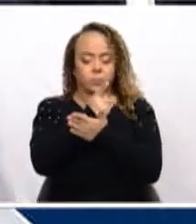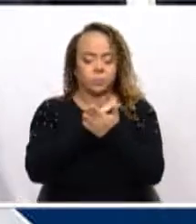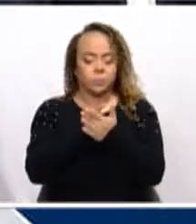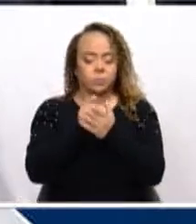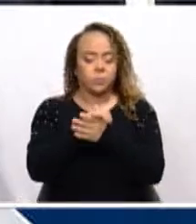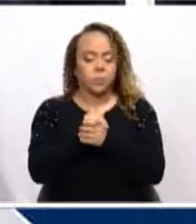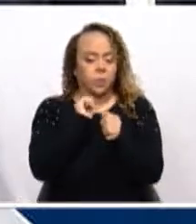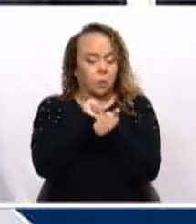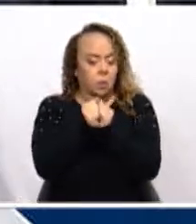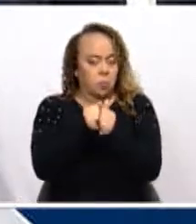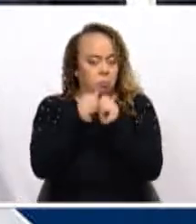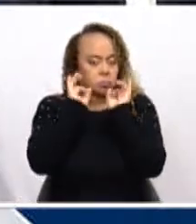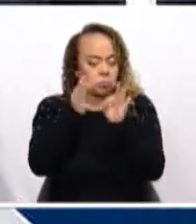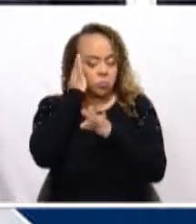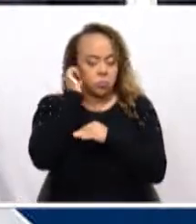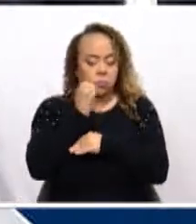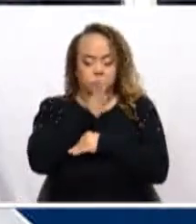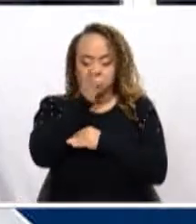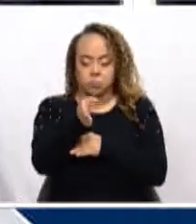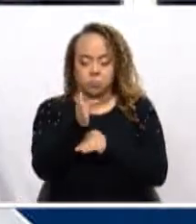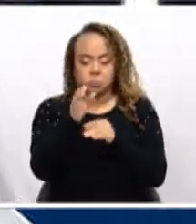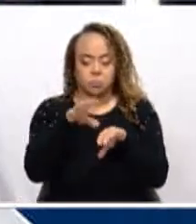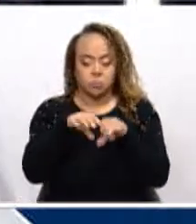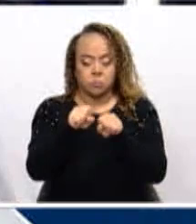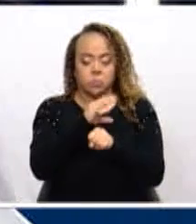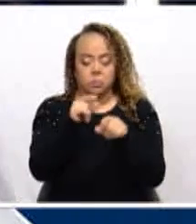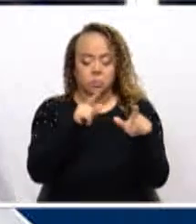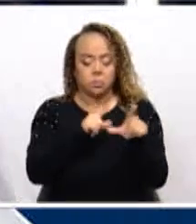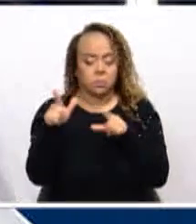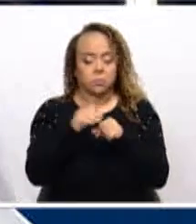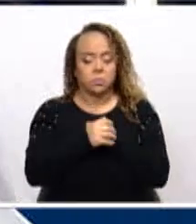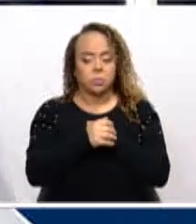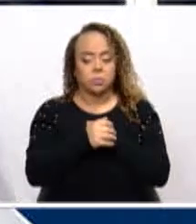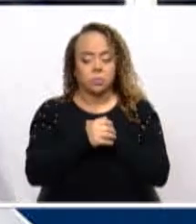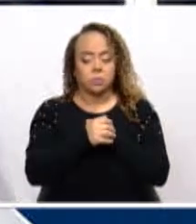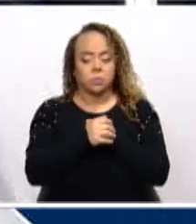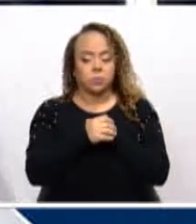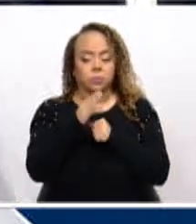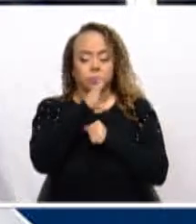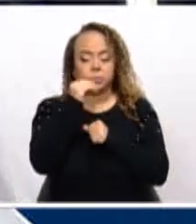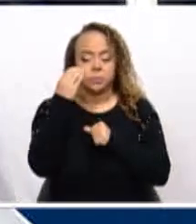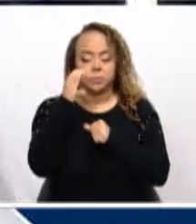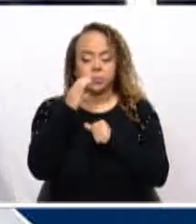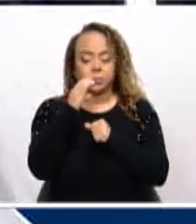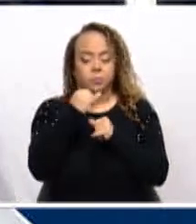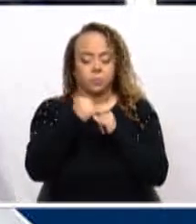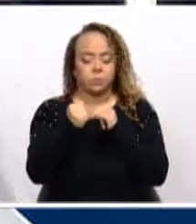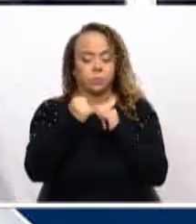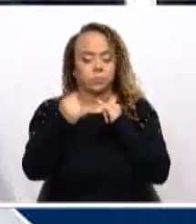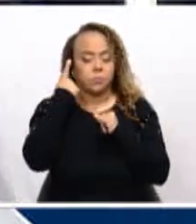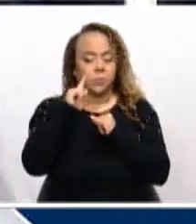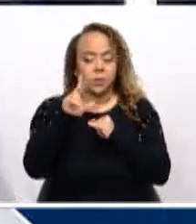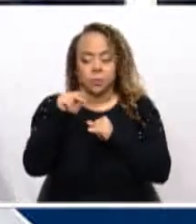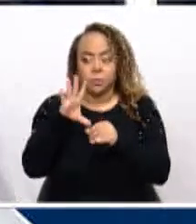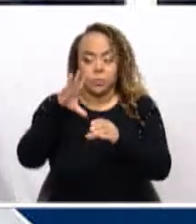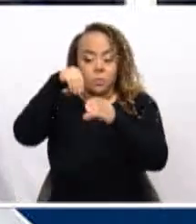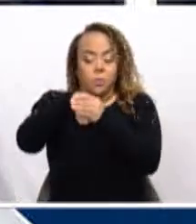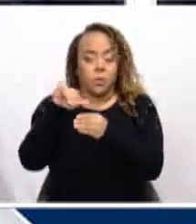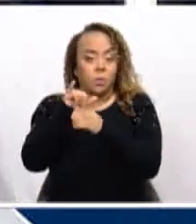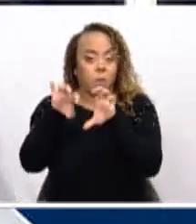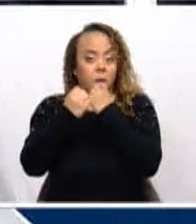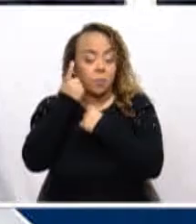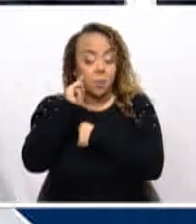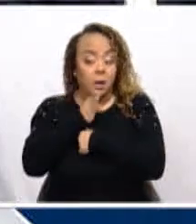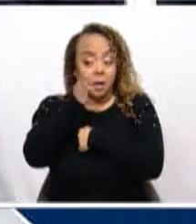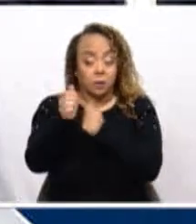torneo y todo eso está bien porque faltaron a la cita y listo verdad son cosas de orden en las que Cartagena falló pero ya para no tomarlos en cuenta como equipo para